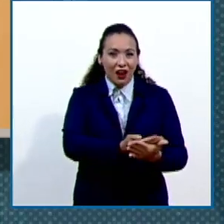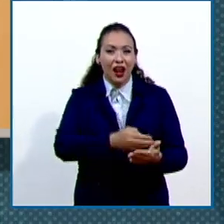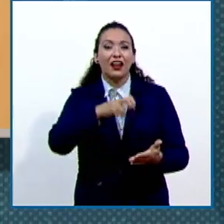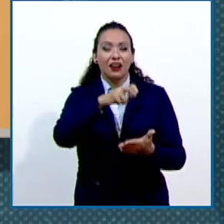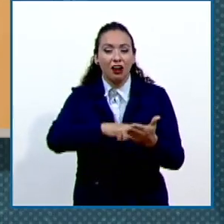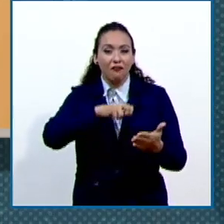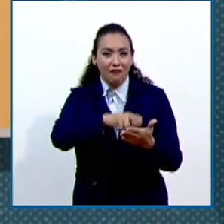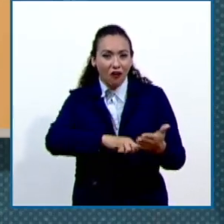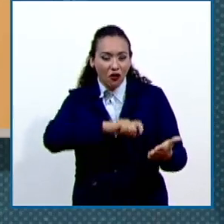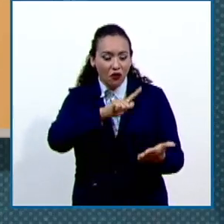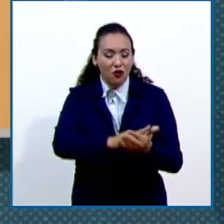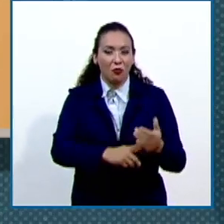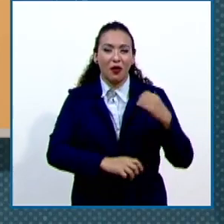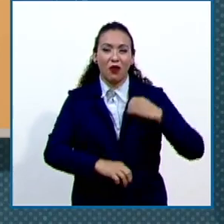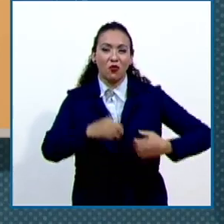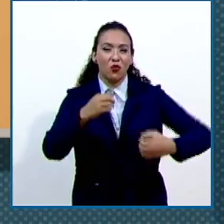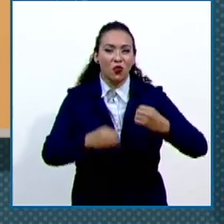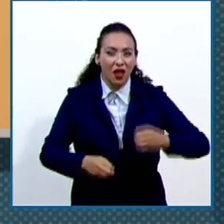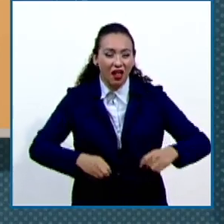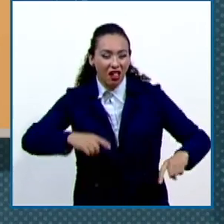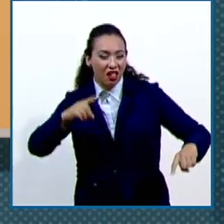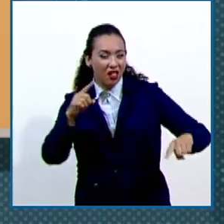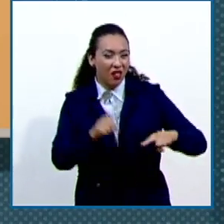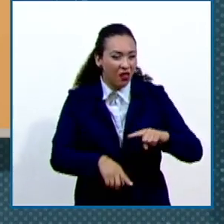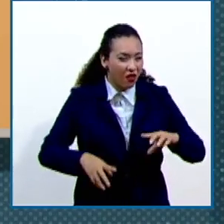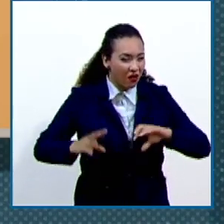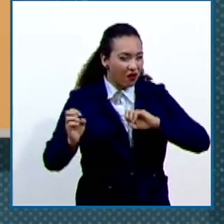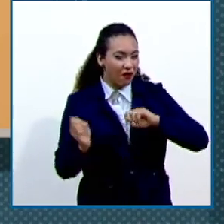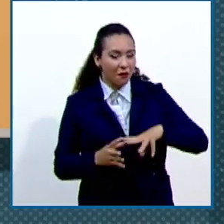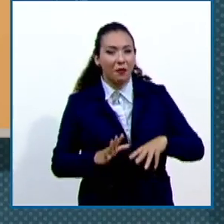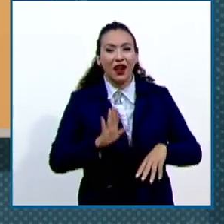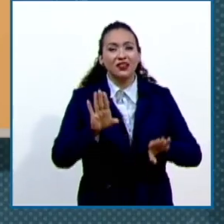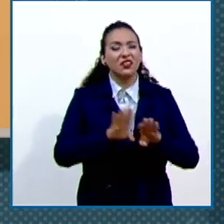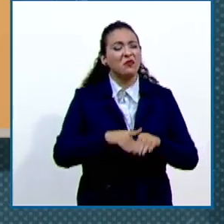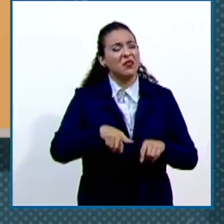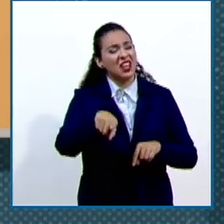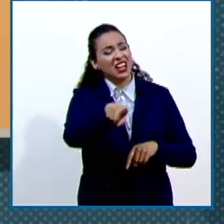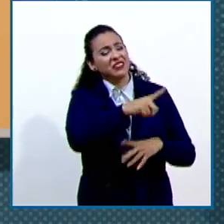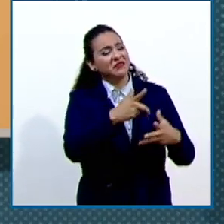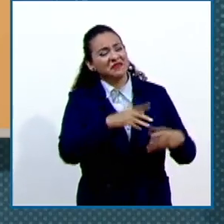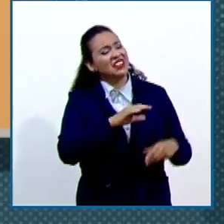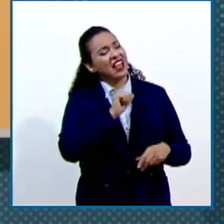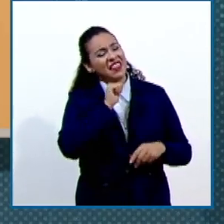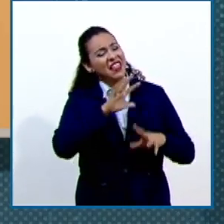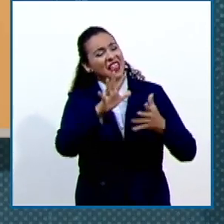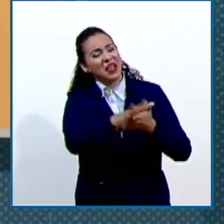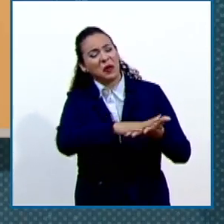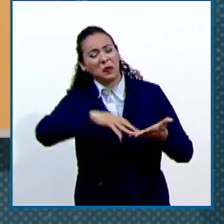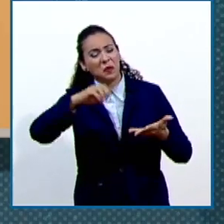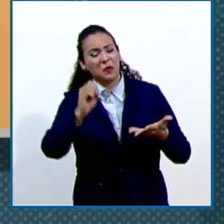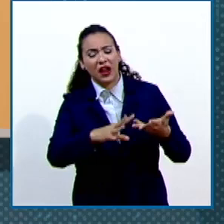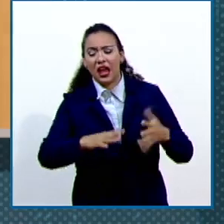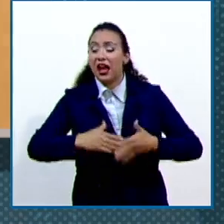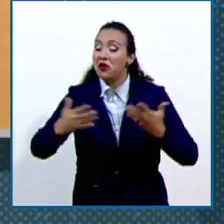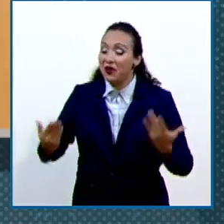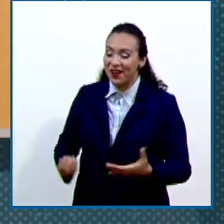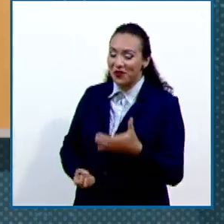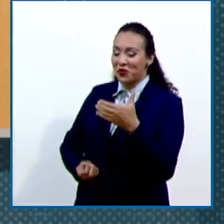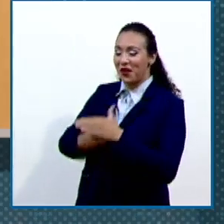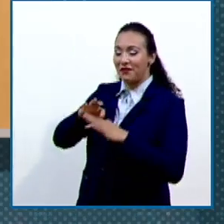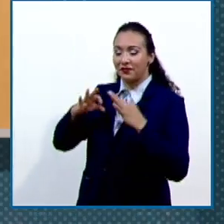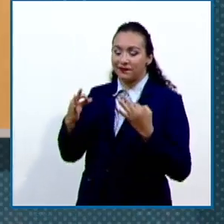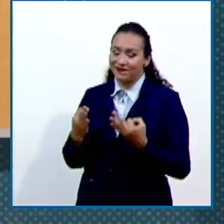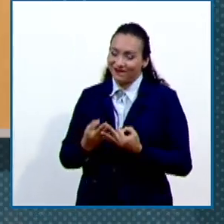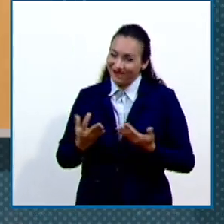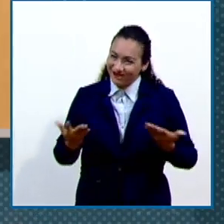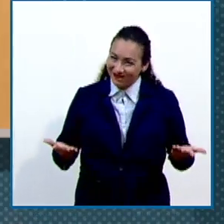Judicial, pues que se parece mucho a un borrón y cuenta nueva, donde no solo cambias los procesos, sino a los operadores, pues la respuesta